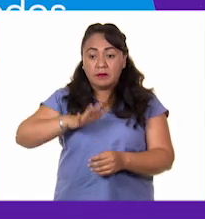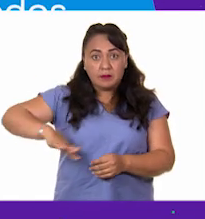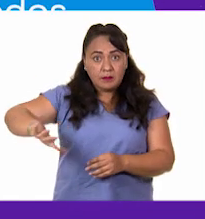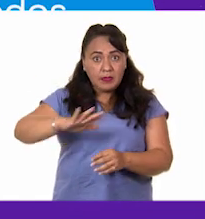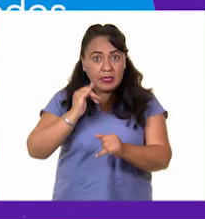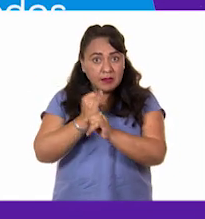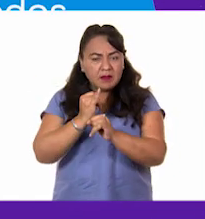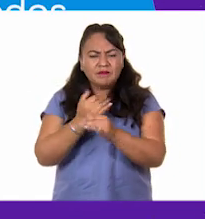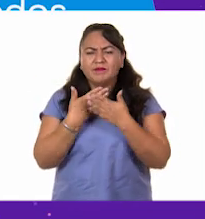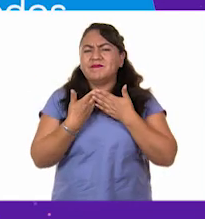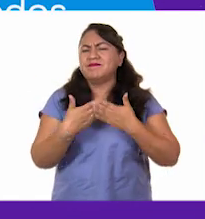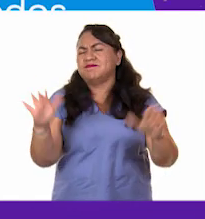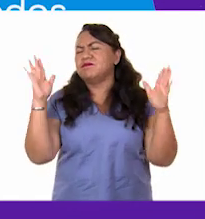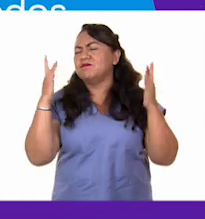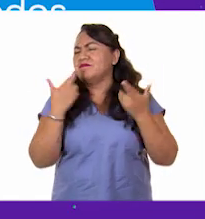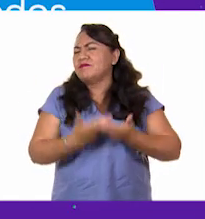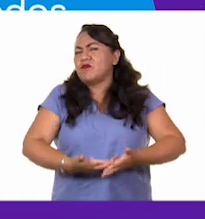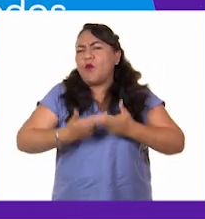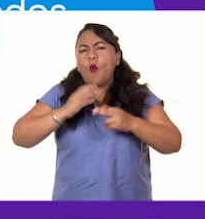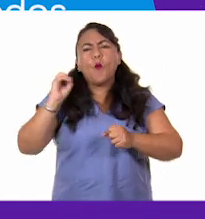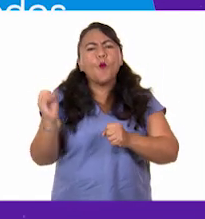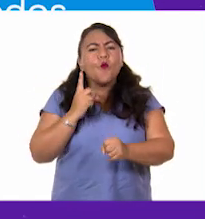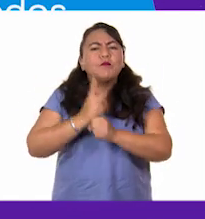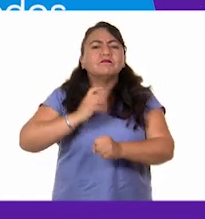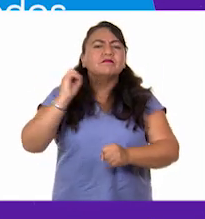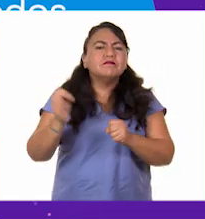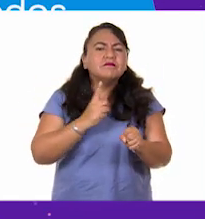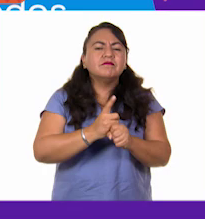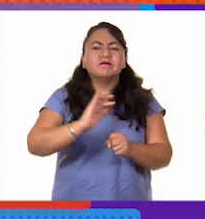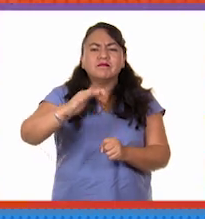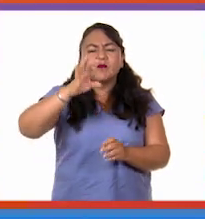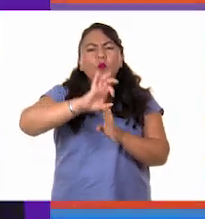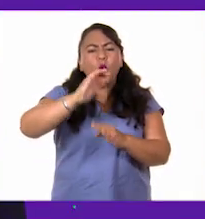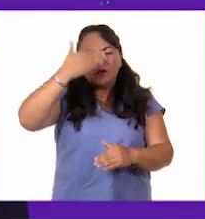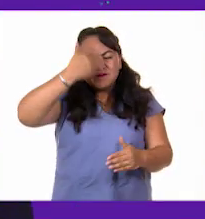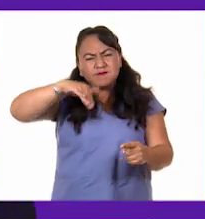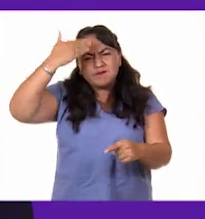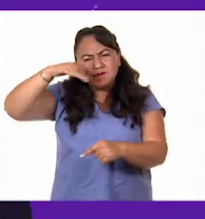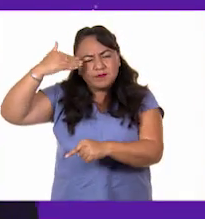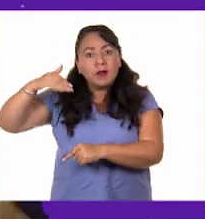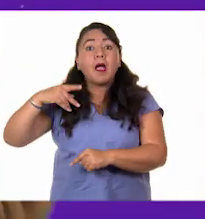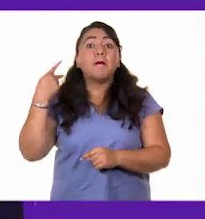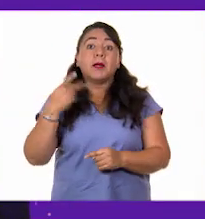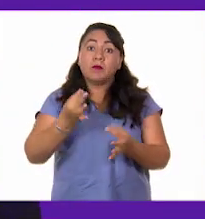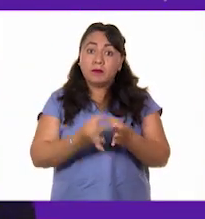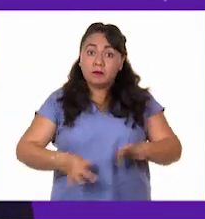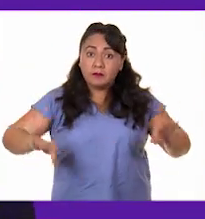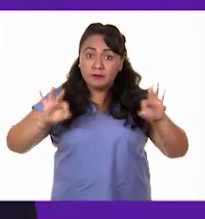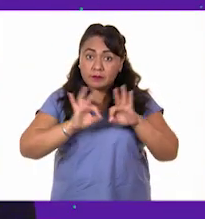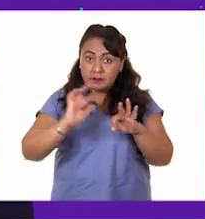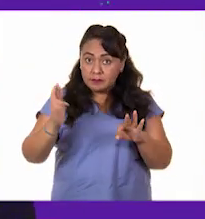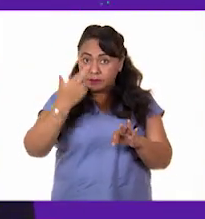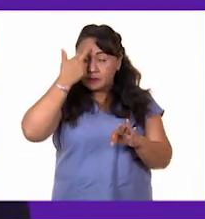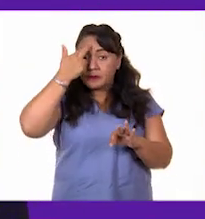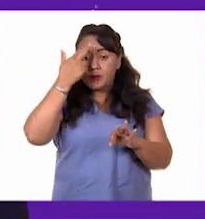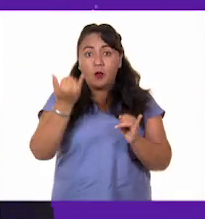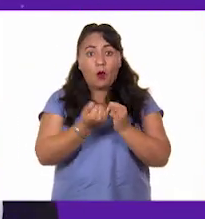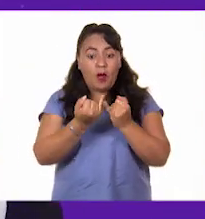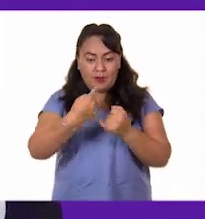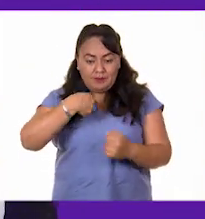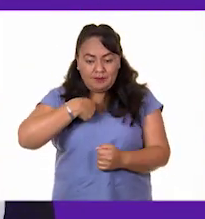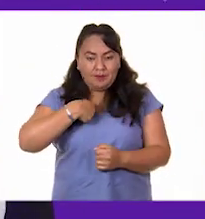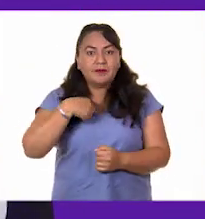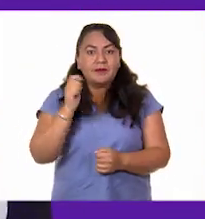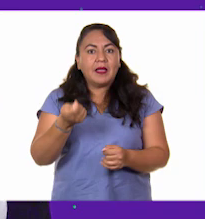las puertas a nuevos mundos de oportunidades y conocimientos. Pero es importante recordar que así como nuestro yo digital es privado,